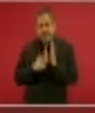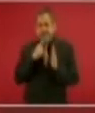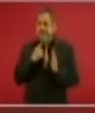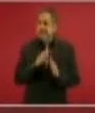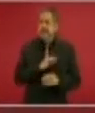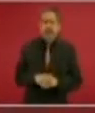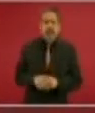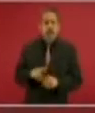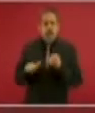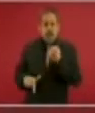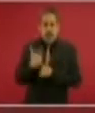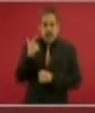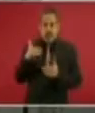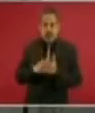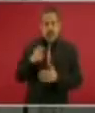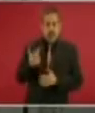son 12,000 pesos